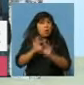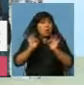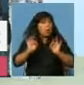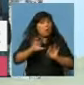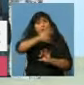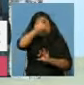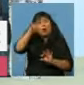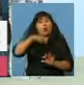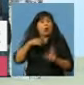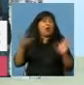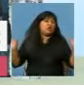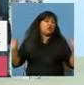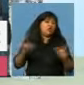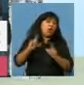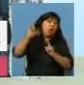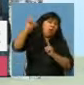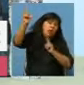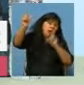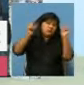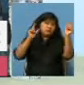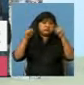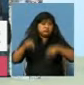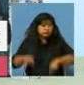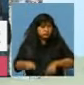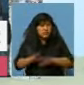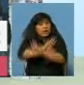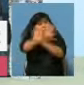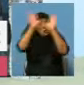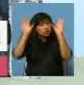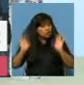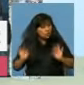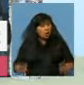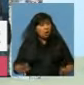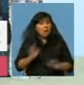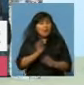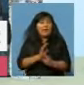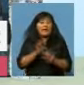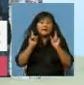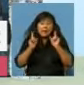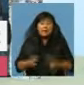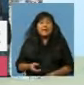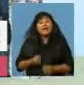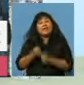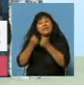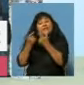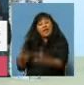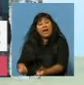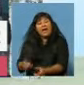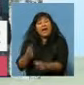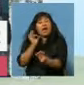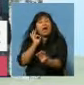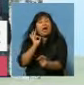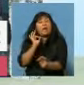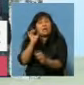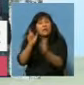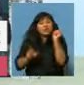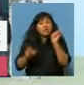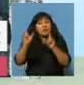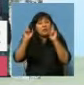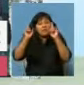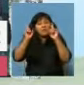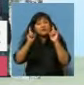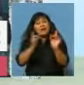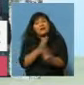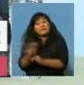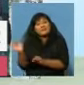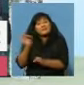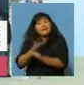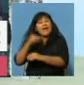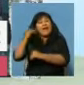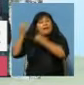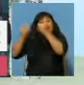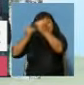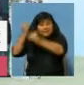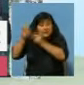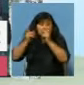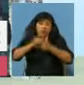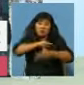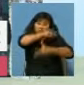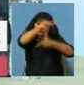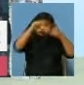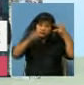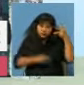con un componente también de formación para los docentes la puesta en la educación tiene que ver con la inversión